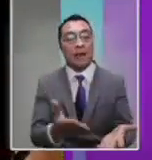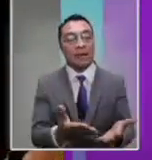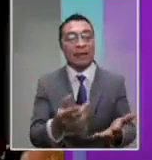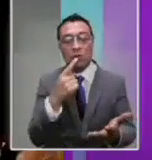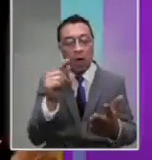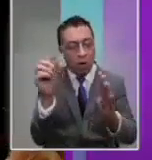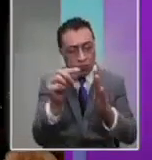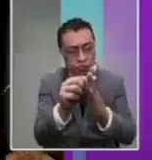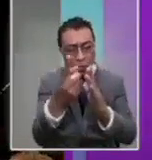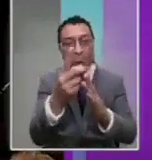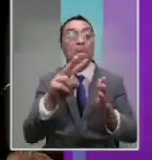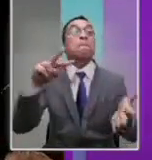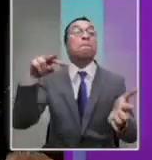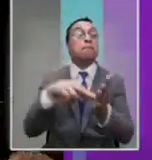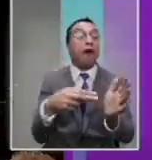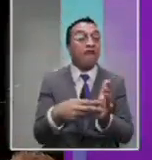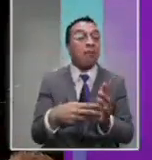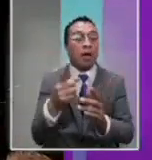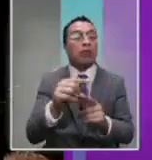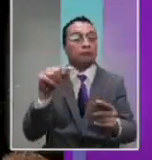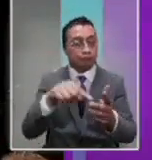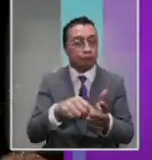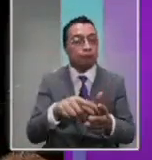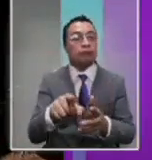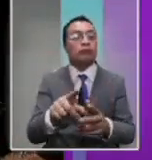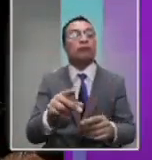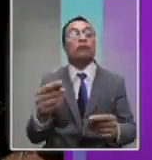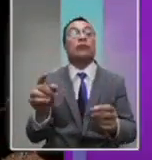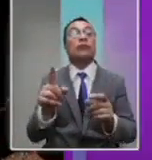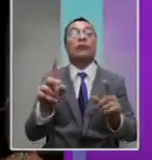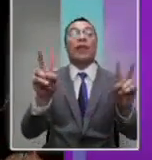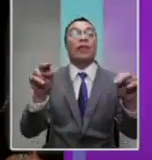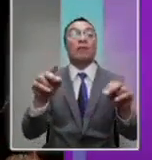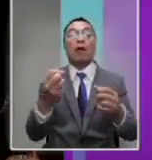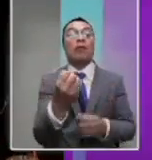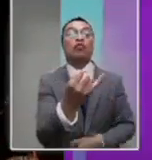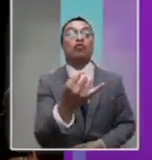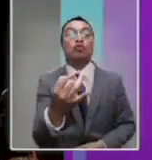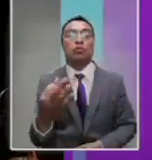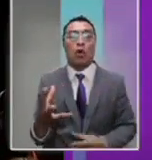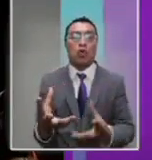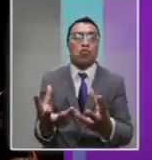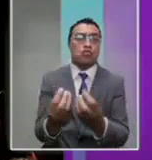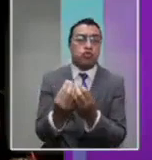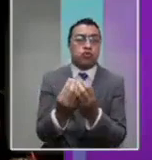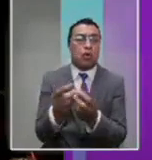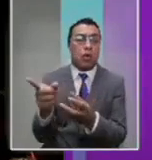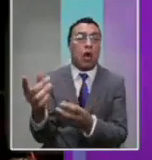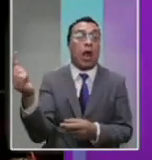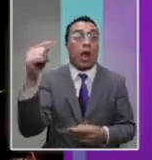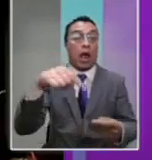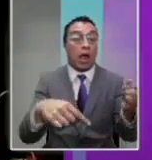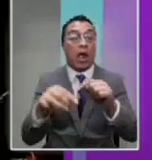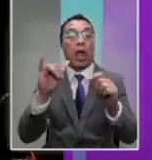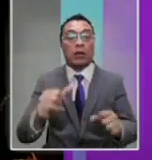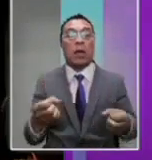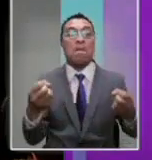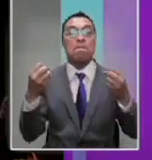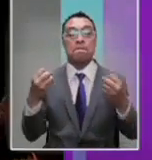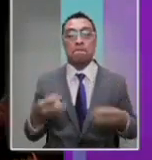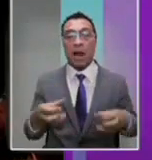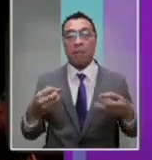indicador de crisis, y una crisis definida en términos de números elevados y en términos